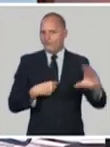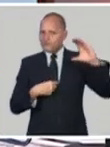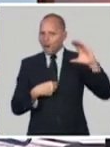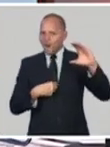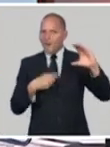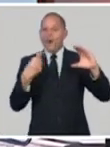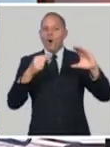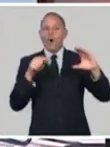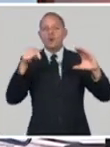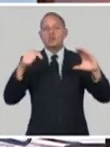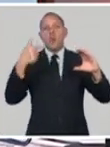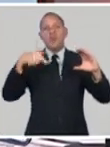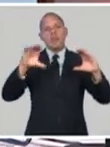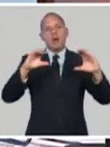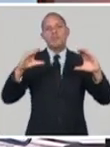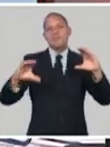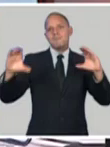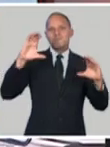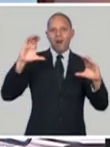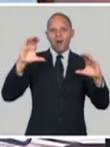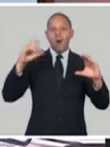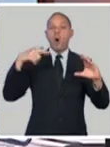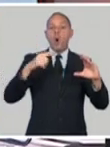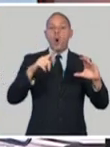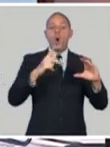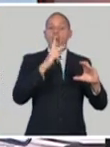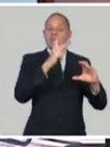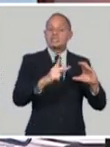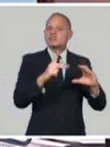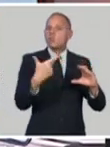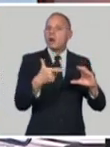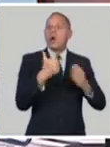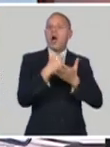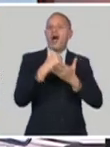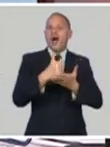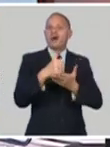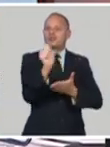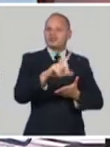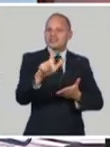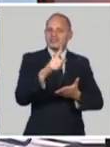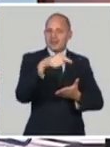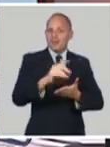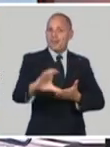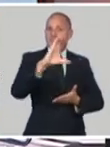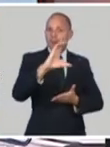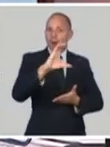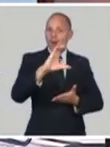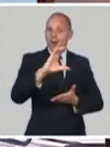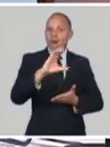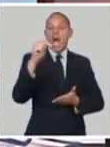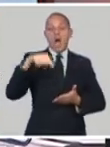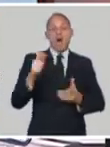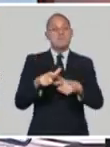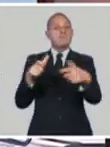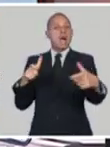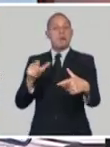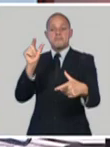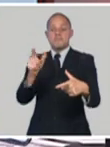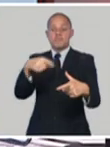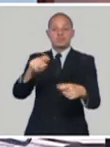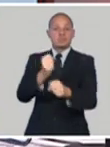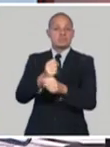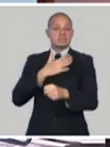asistencia social, vamos a tener que enfrentar un incremento de costos de las formas no estatales y vamos a